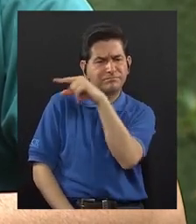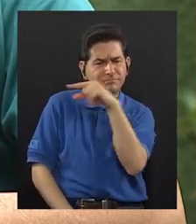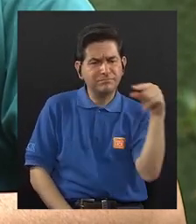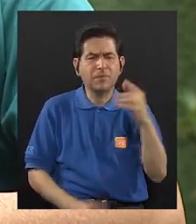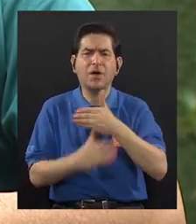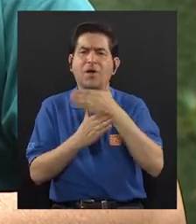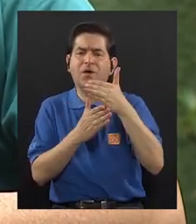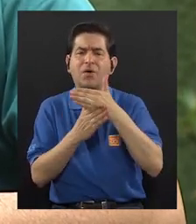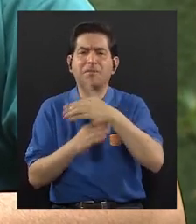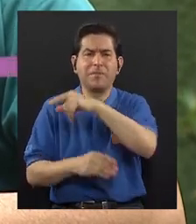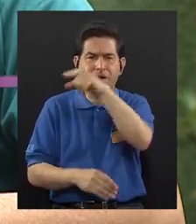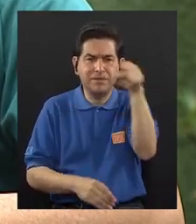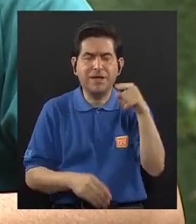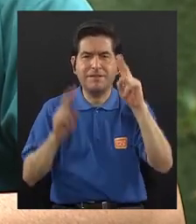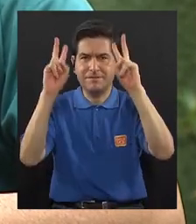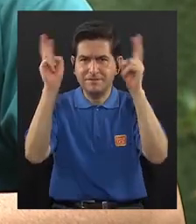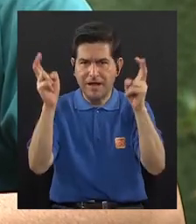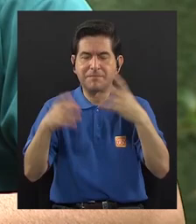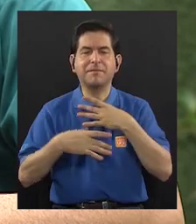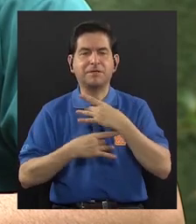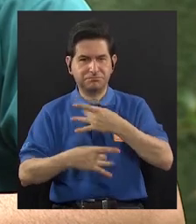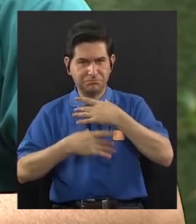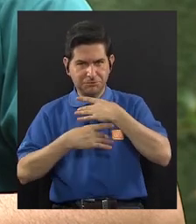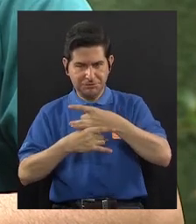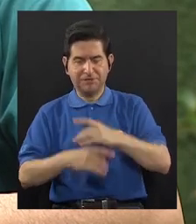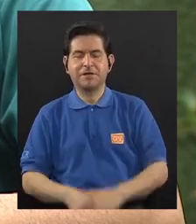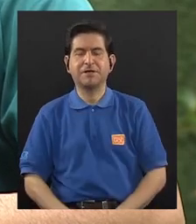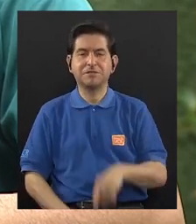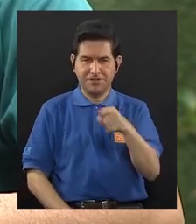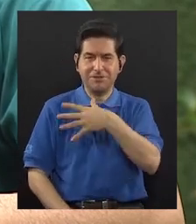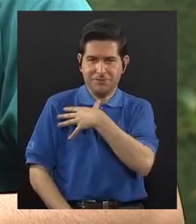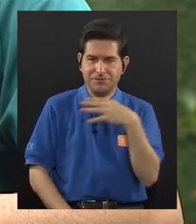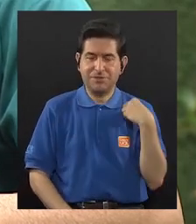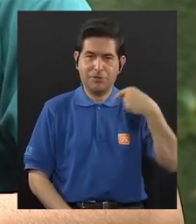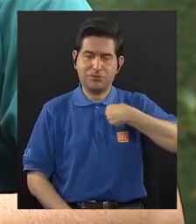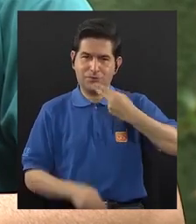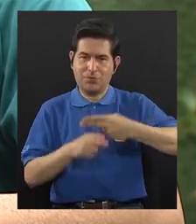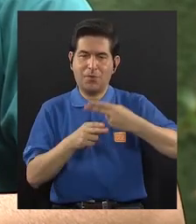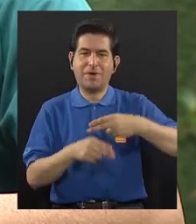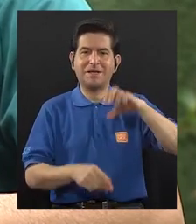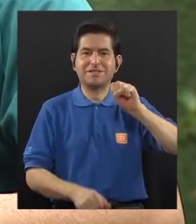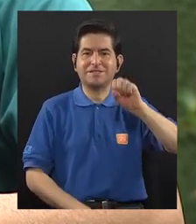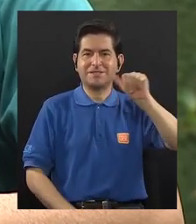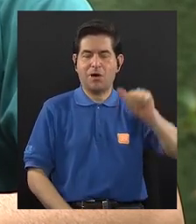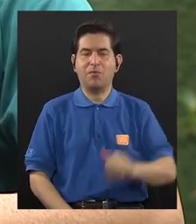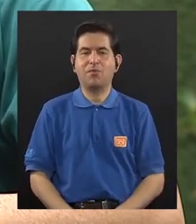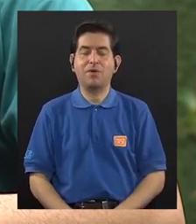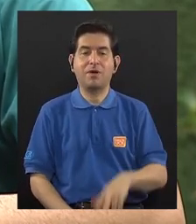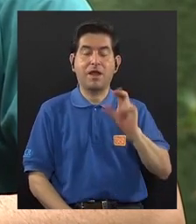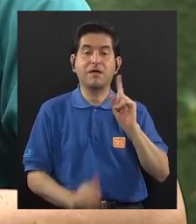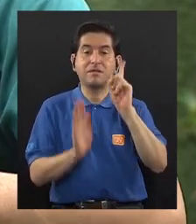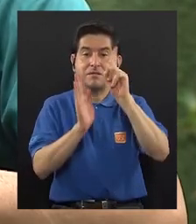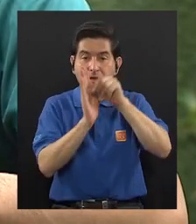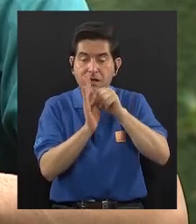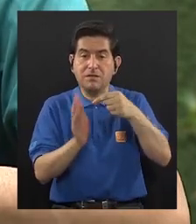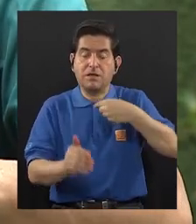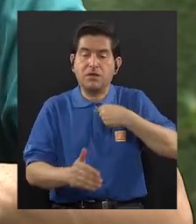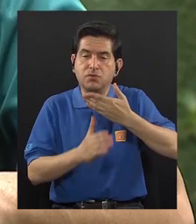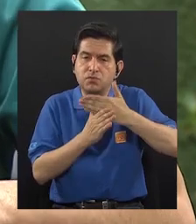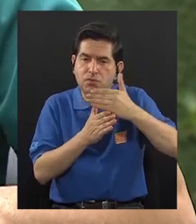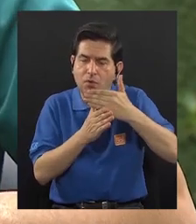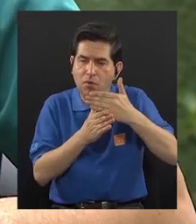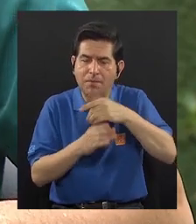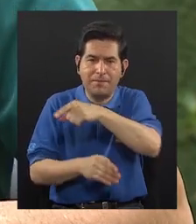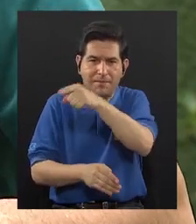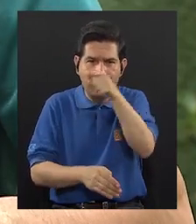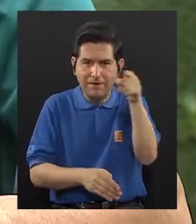semana compartimos con ustedes temas que sean de su interés y de su agrado mi nombre es saúl aguilar y durante estos 30 minutos estaré